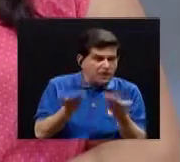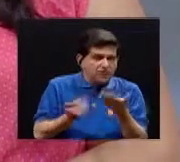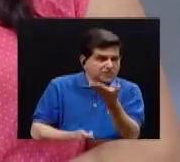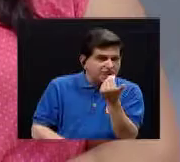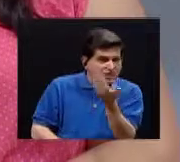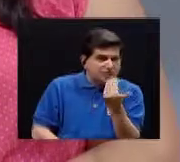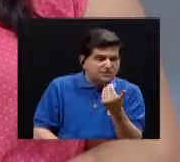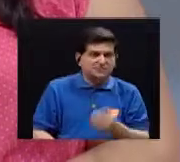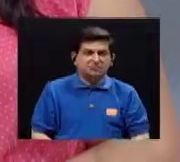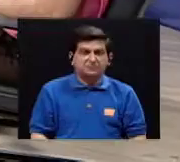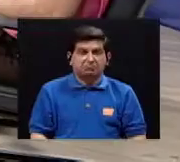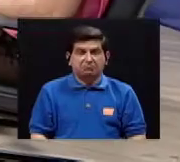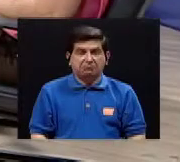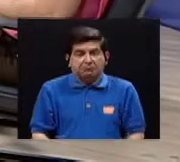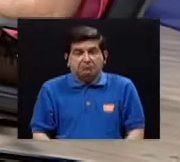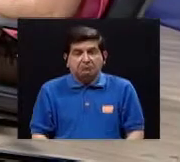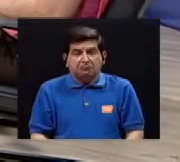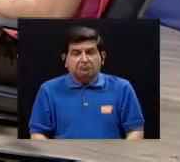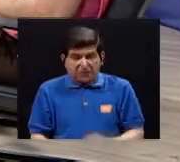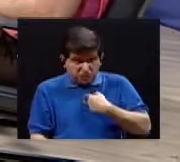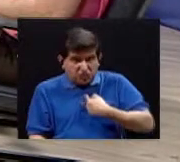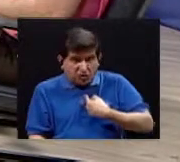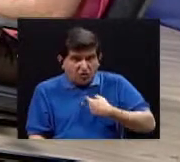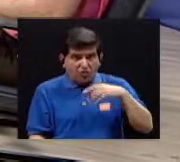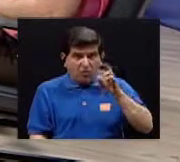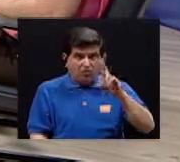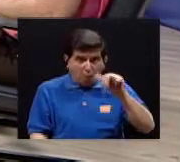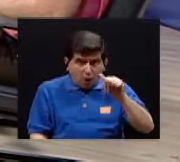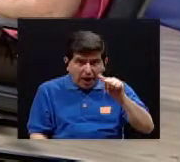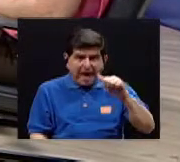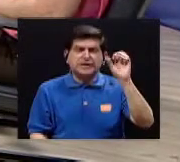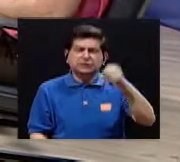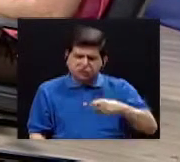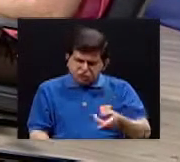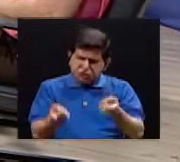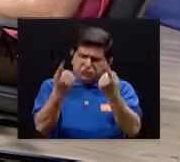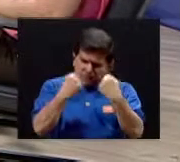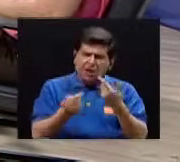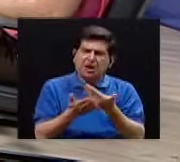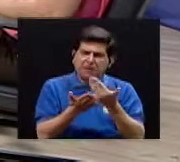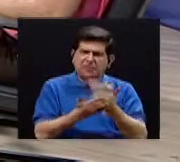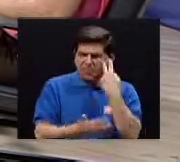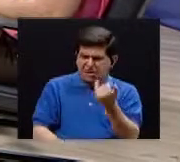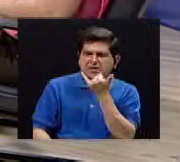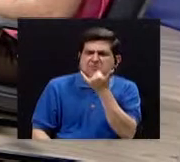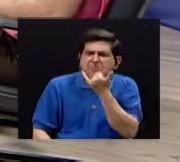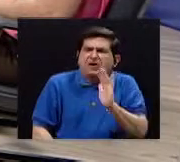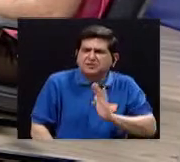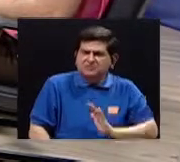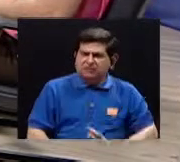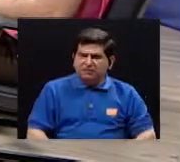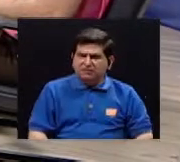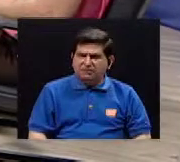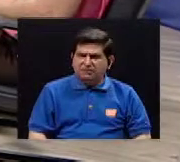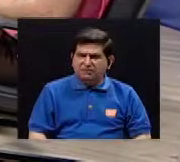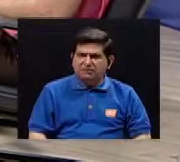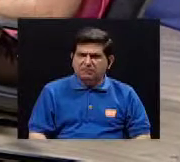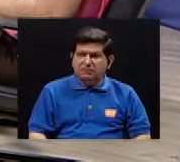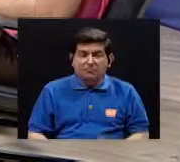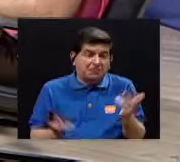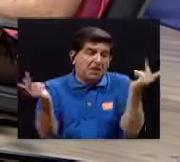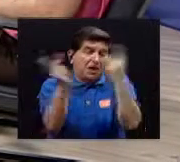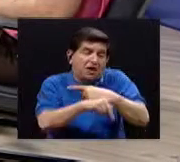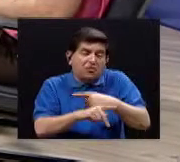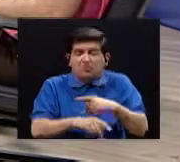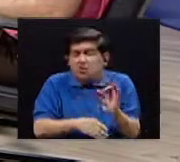entonces como ahora ella llega a probar y ahí vemos que pasa de el